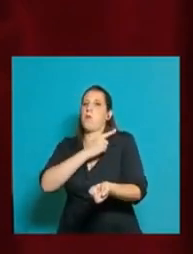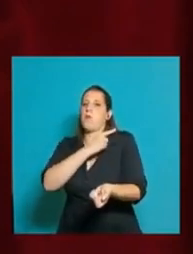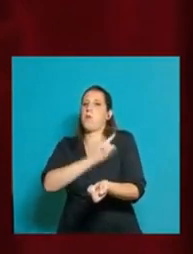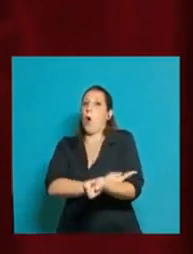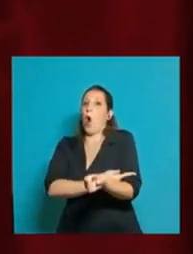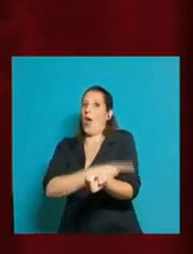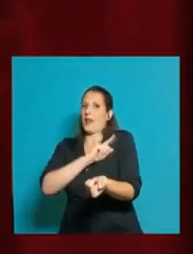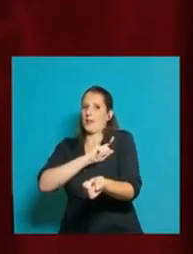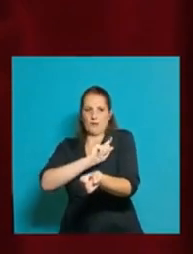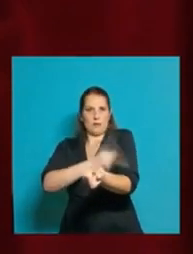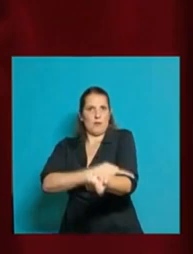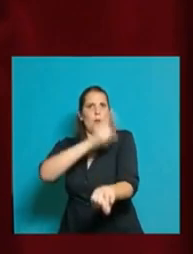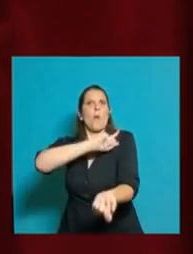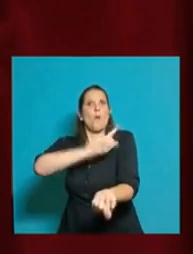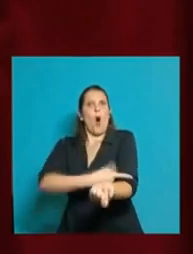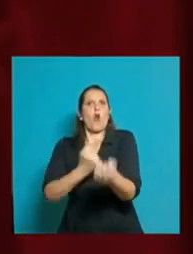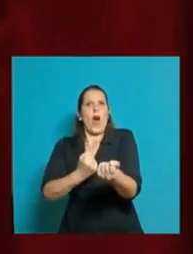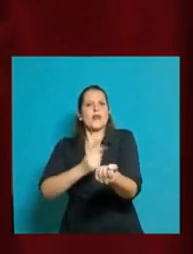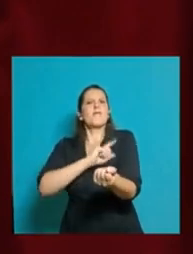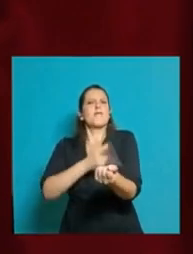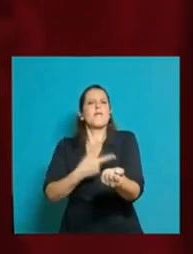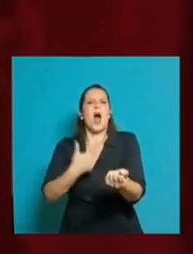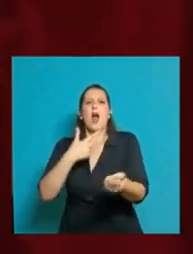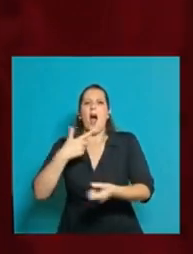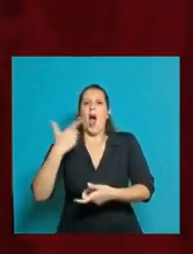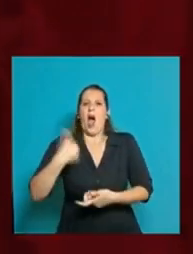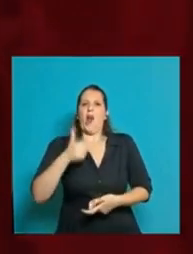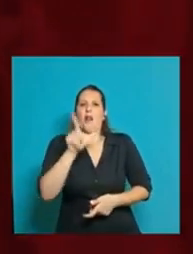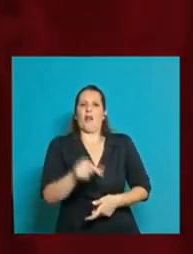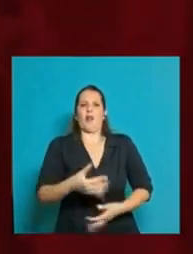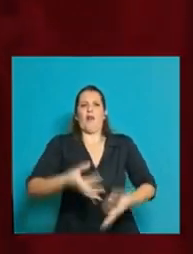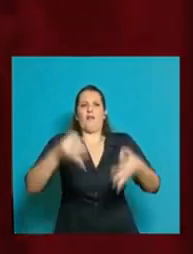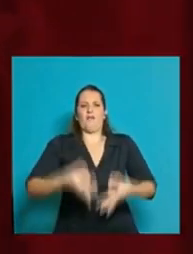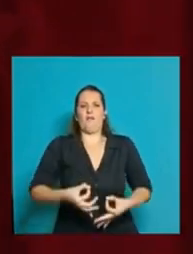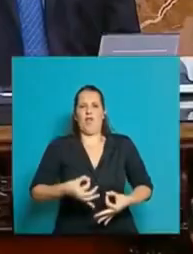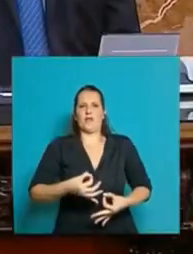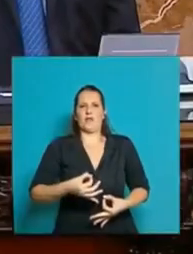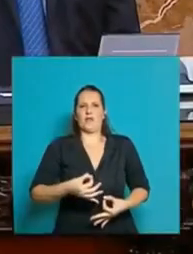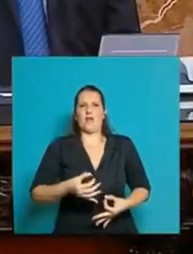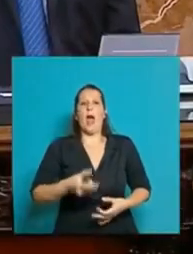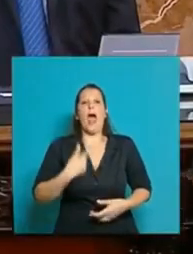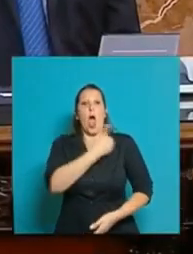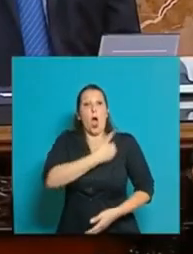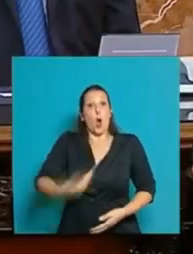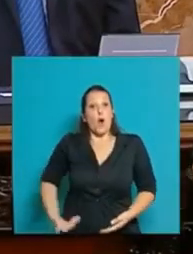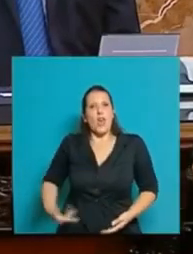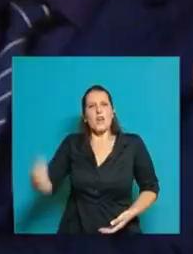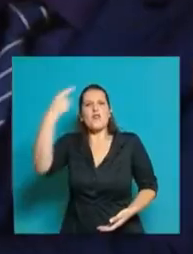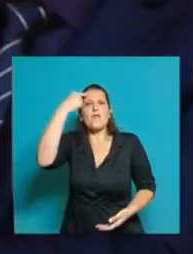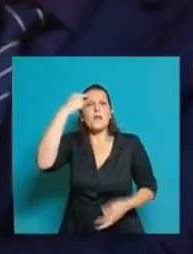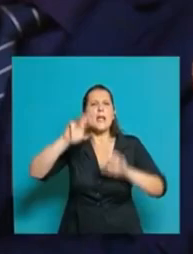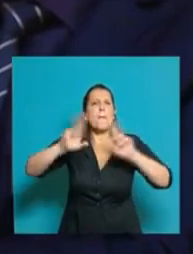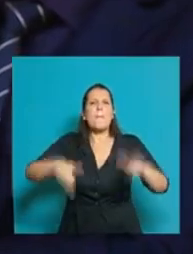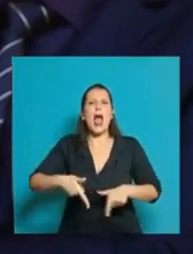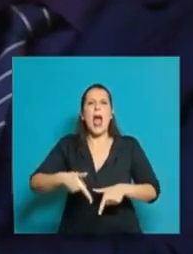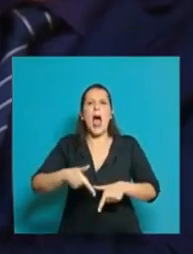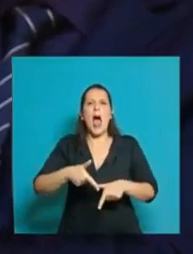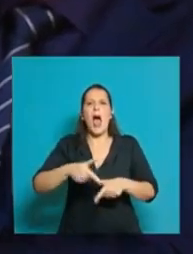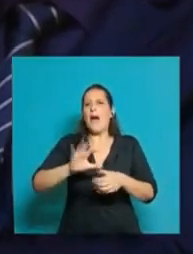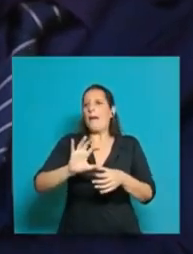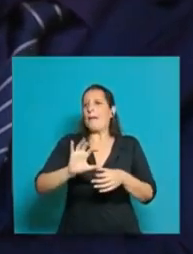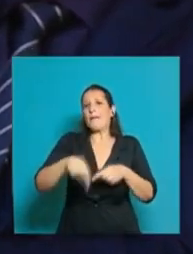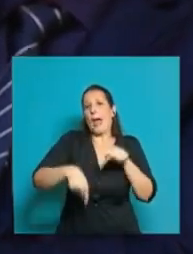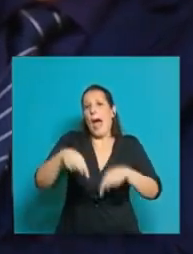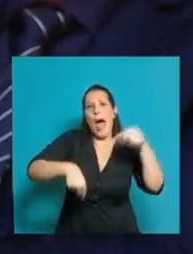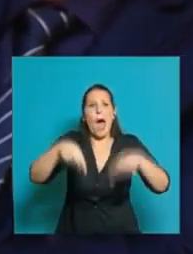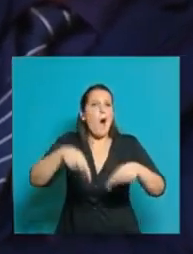dificultades económicas de su gestión. Aunque aseguró que Argentina está mejor que en 2015, admitió que no cumplió algunas de sus promesas de campaña en